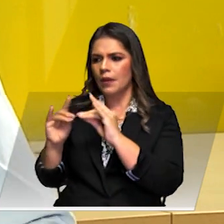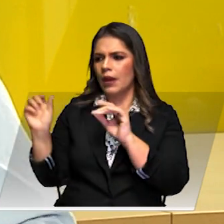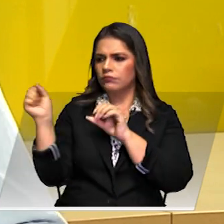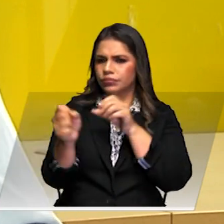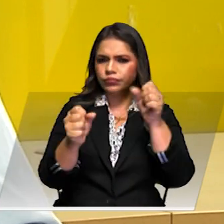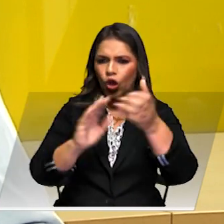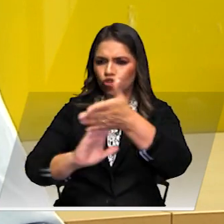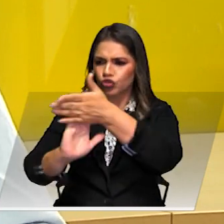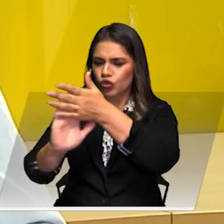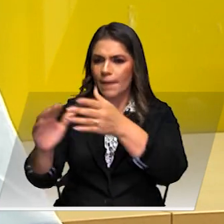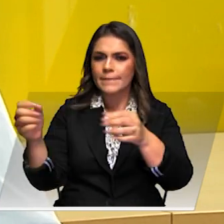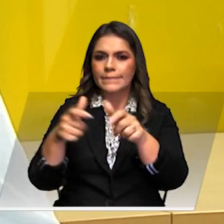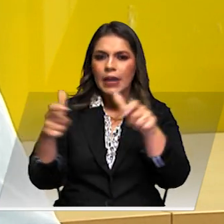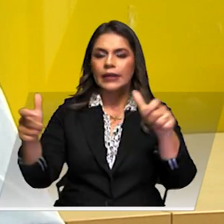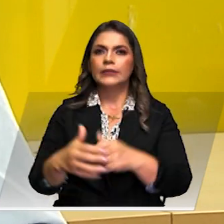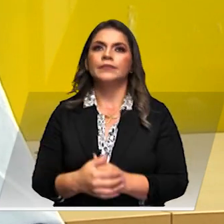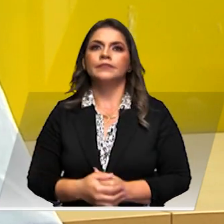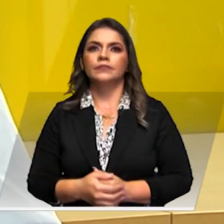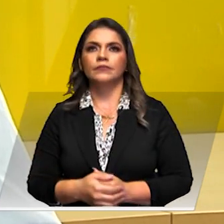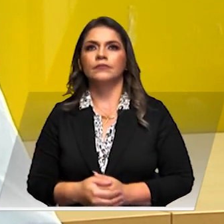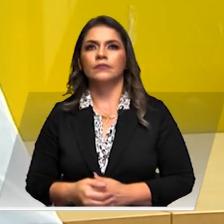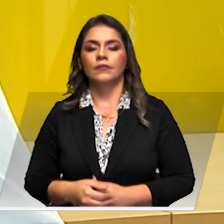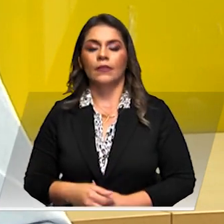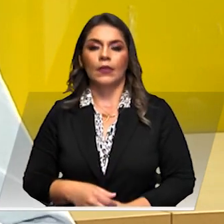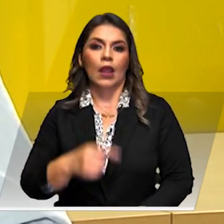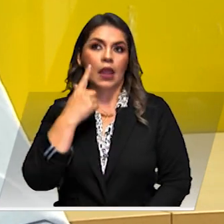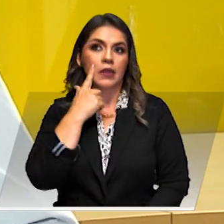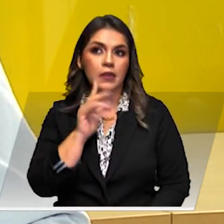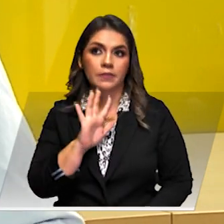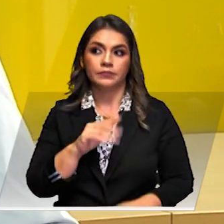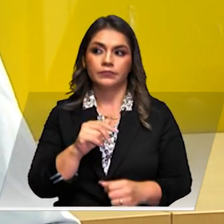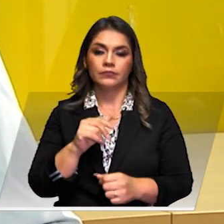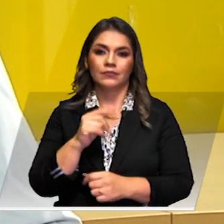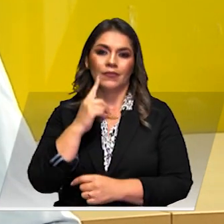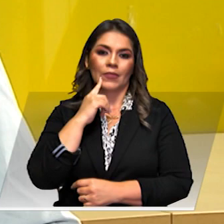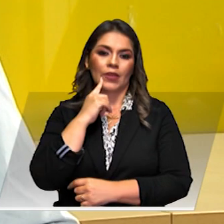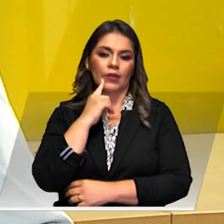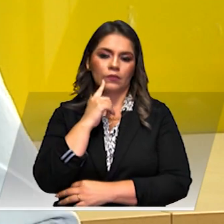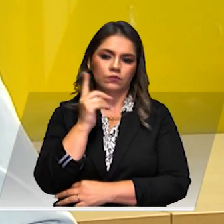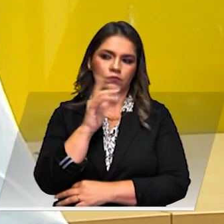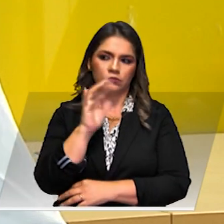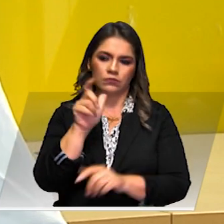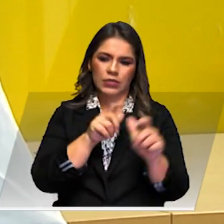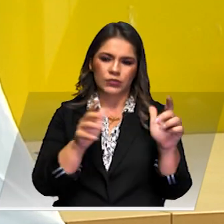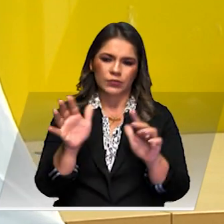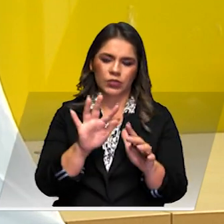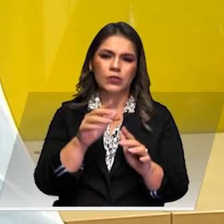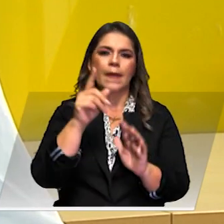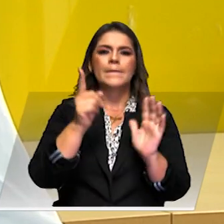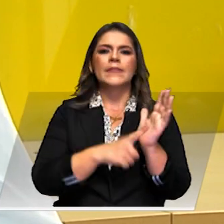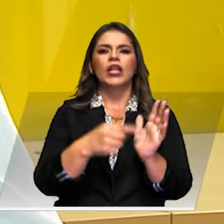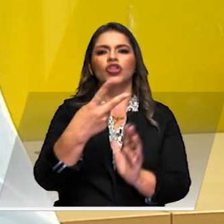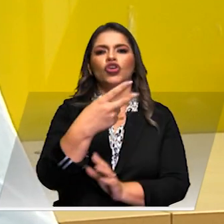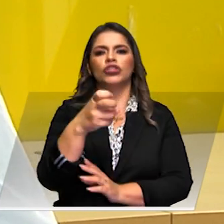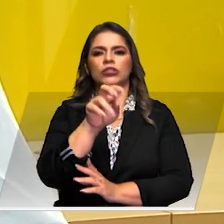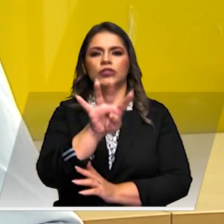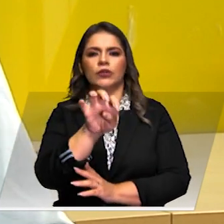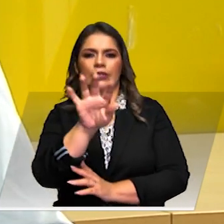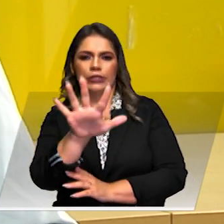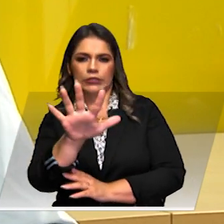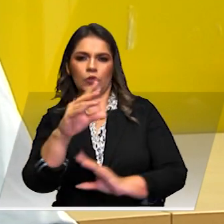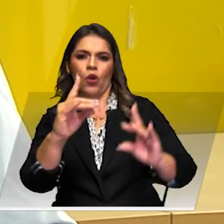departamento. Con la llegada de Misión Colombia a Antioquia, se espera llegar aproximadamente a 1.295 camas